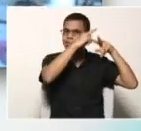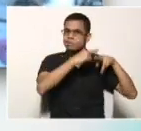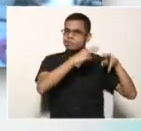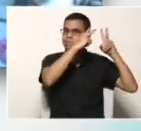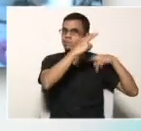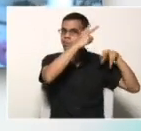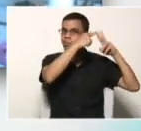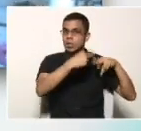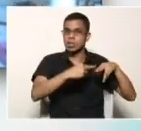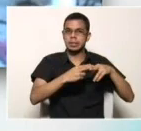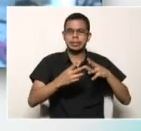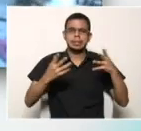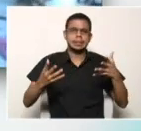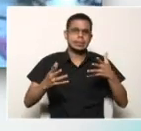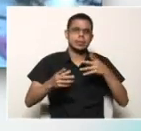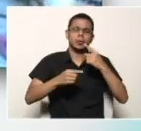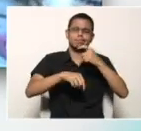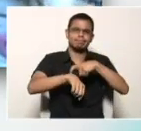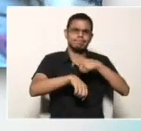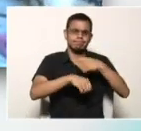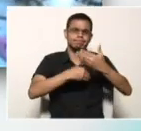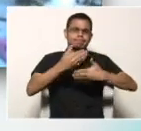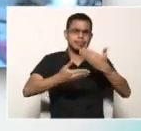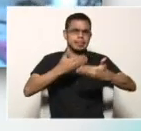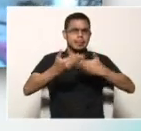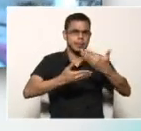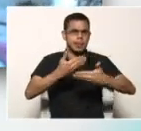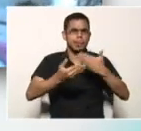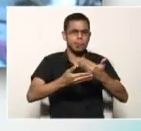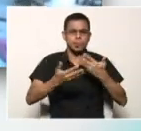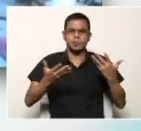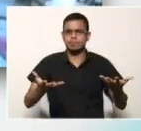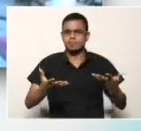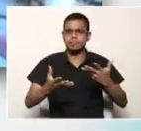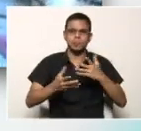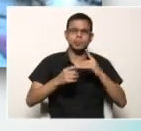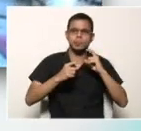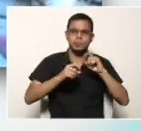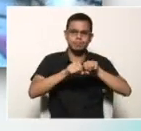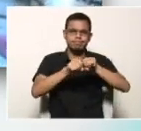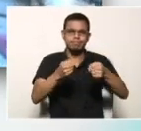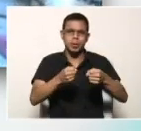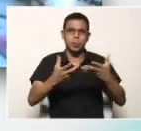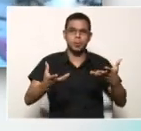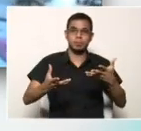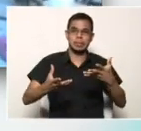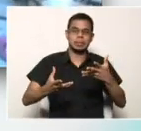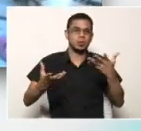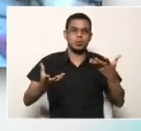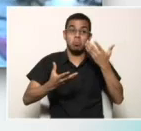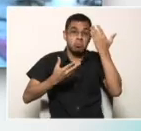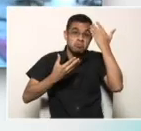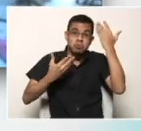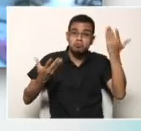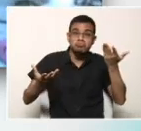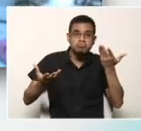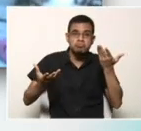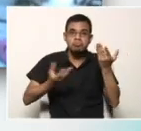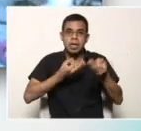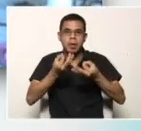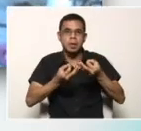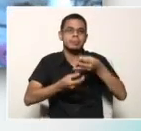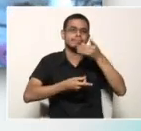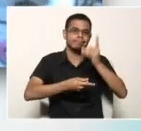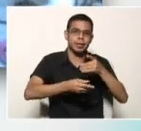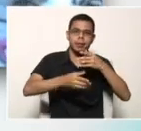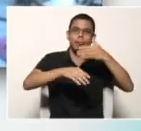por ese uso frecuente y bueno, no conocerlo, no saber cómo repararlo, bueno, tiene un costo y a veces eso perjudica, ¿verdad?